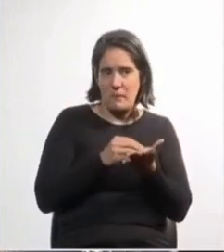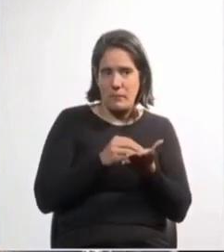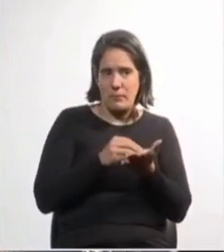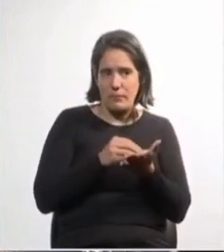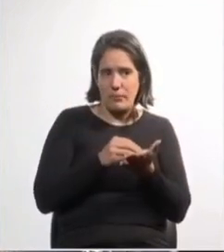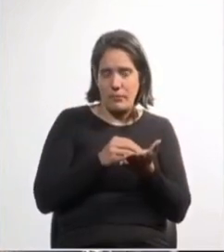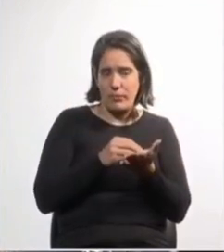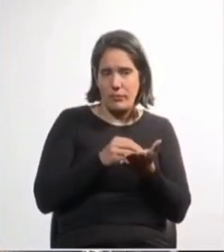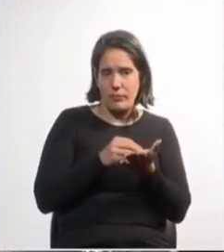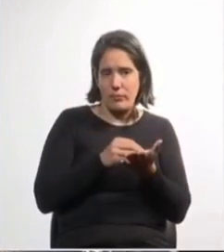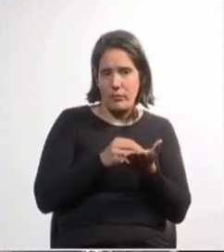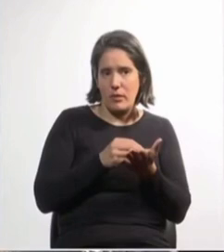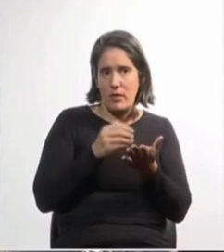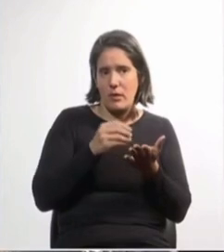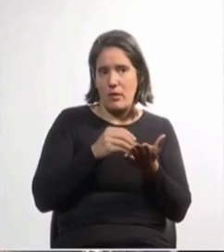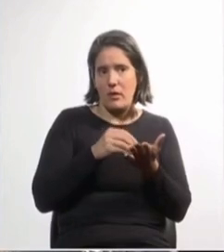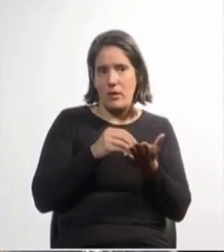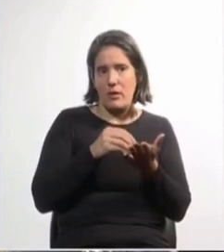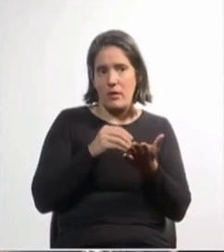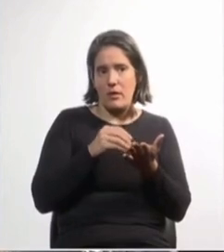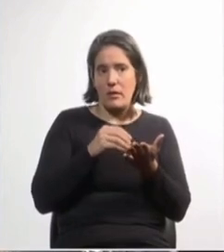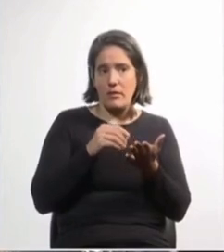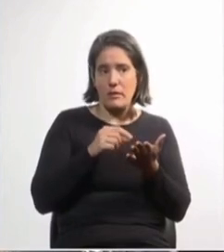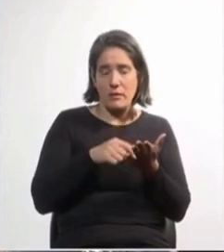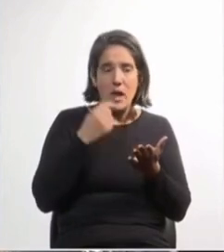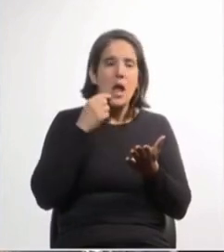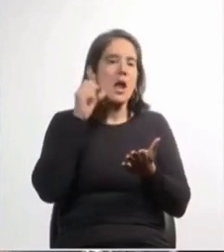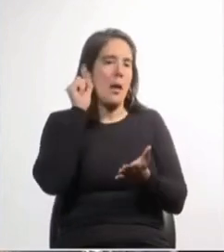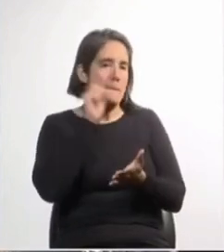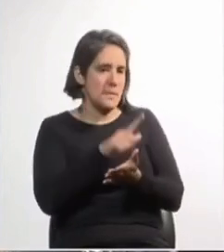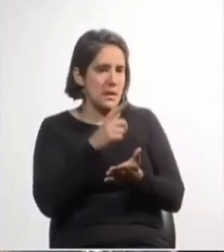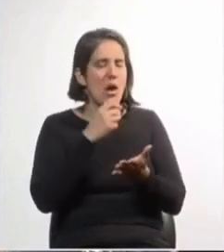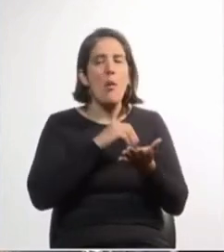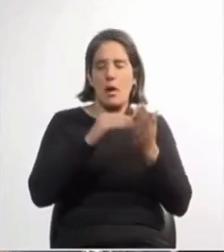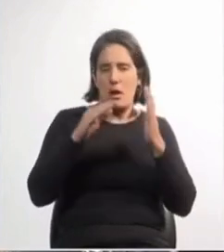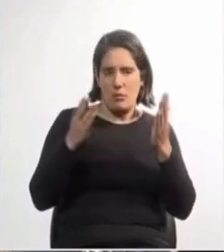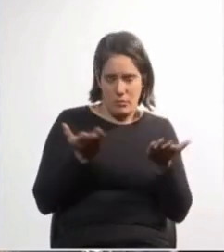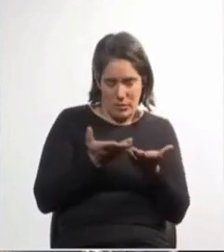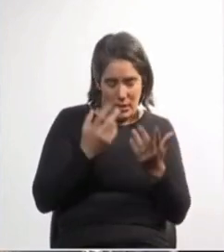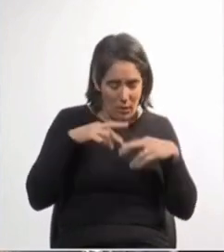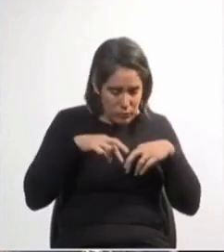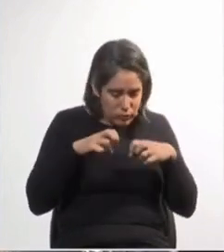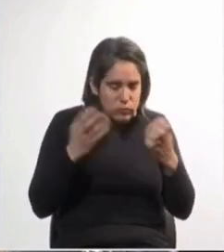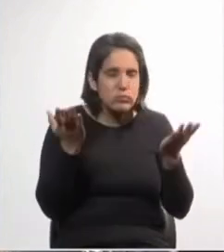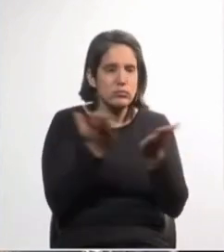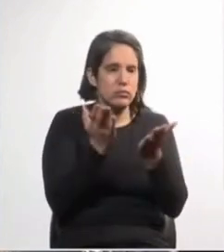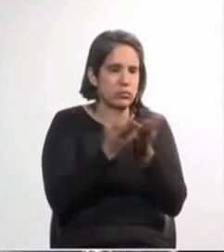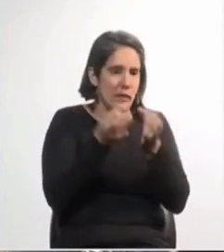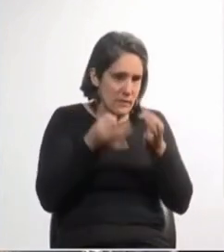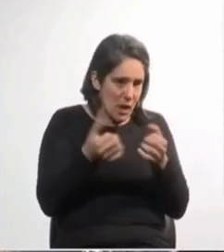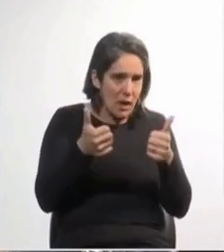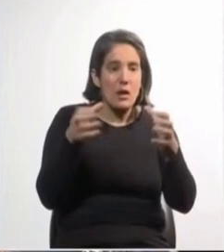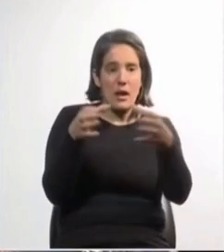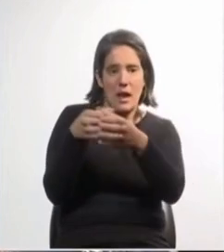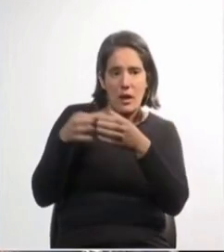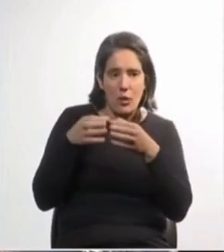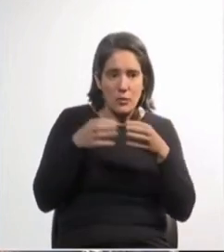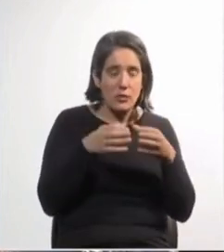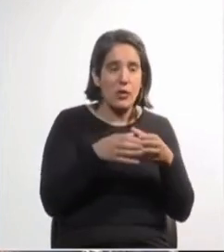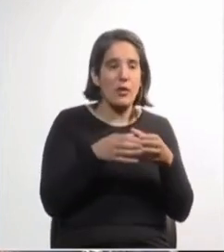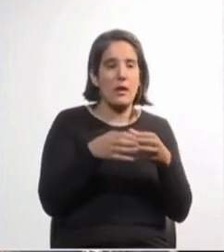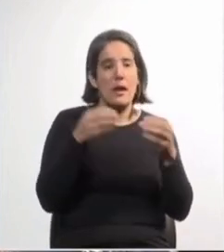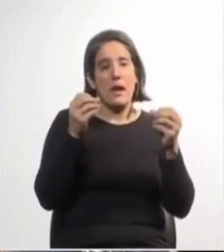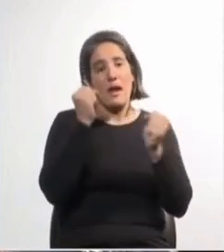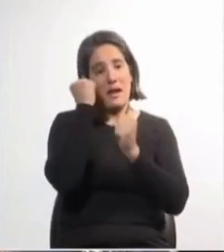en la rendición de cuentas, que envíe para un tratamiento rápido en las respectivas comisiones, sería en Hacienda,